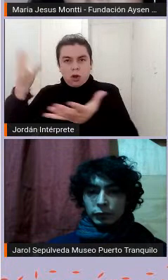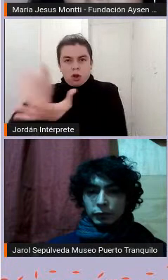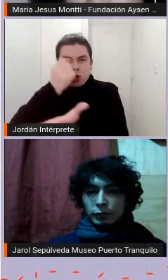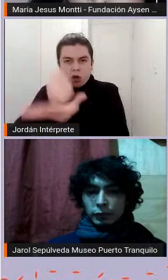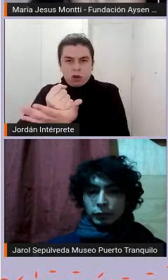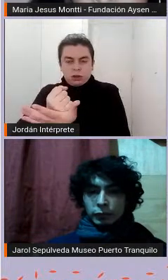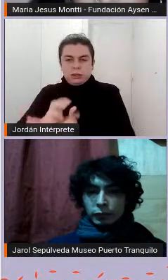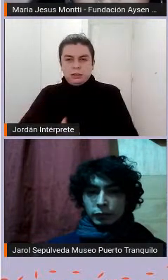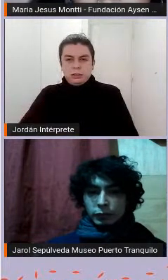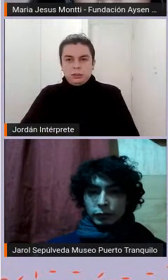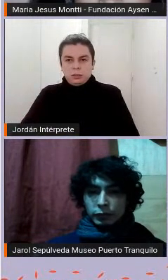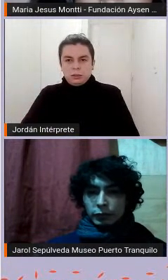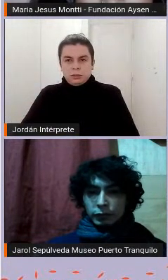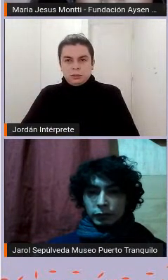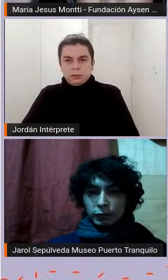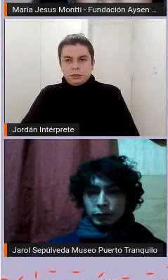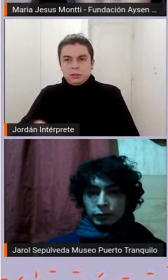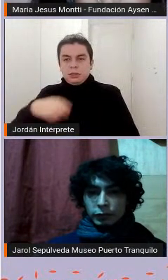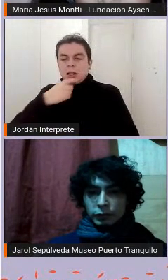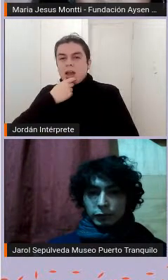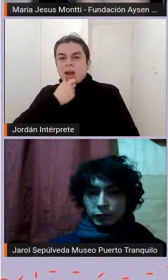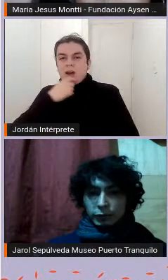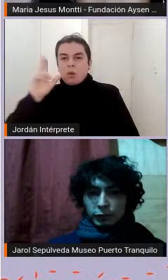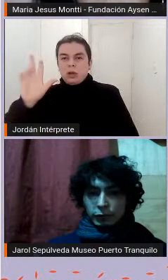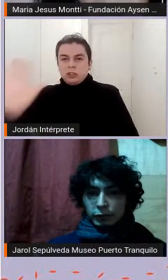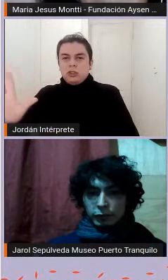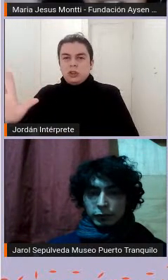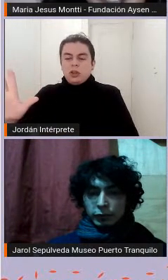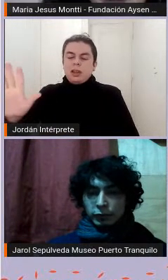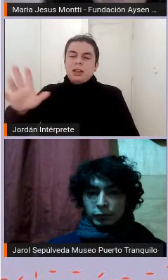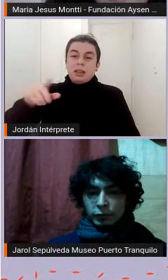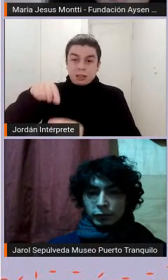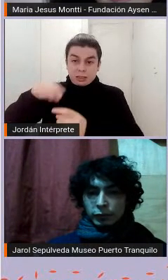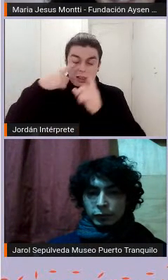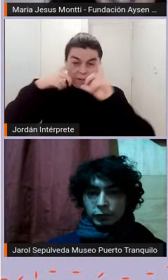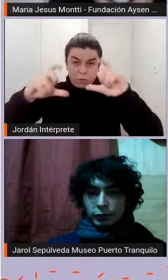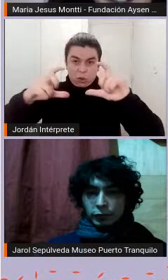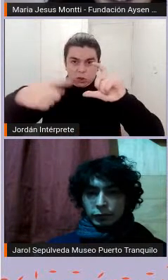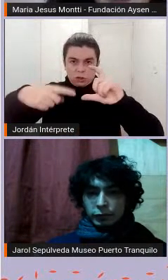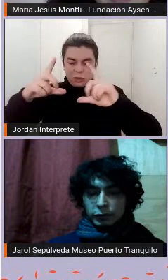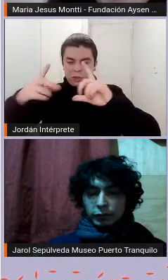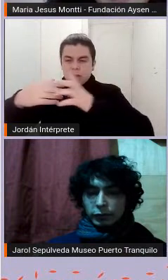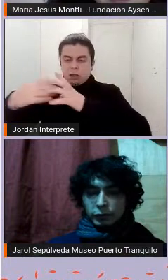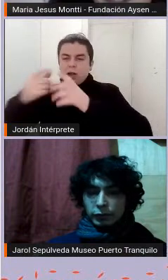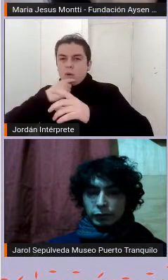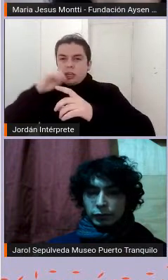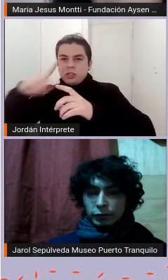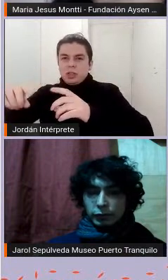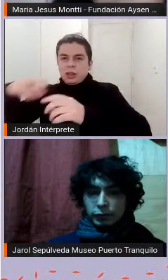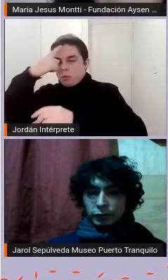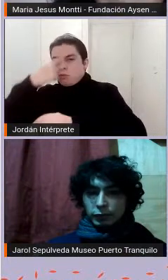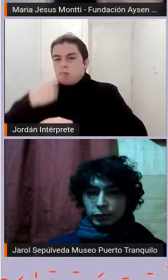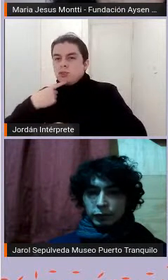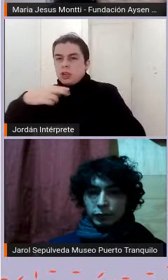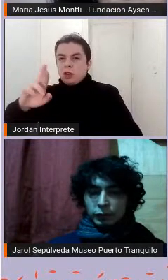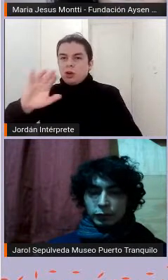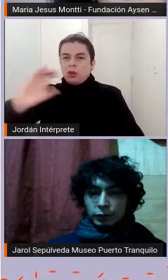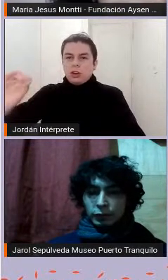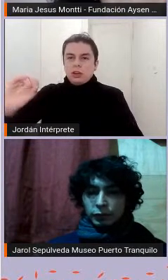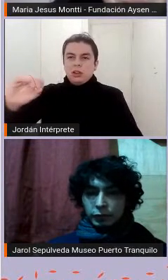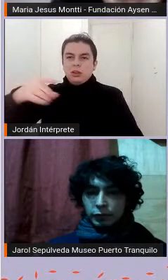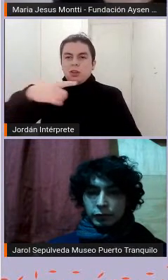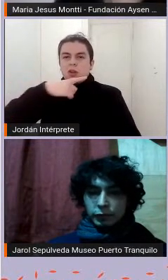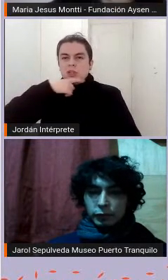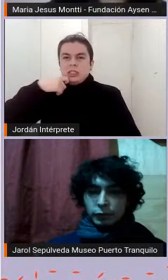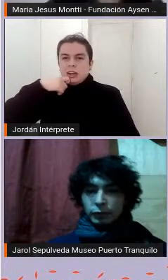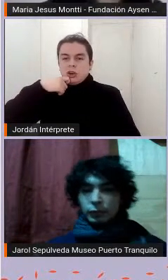De hecho, el esqueleto pertenece al Museo de Río Seco, pero es un poco lo que se quiere lograr a fin de año.